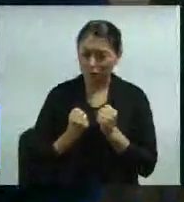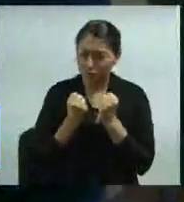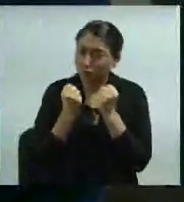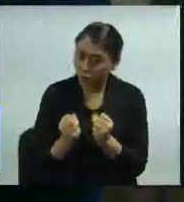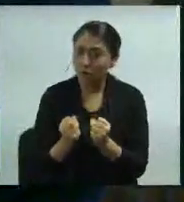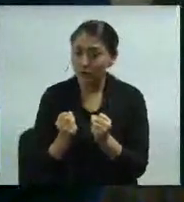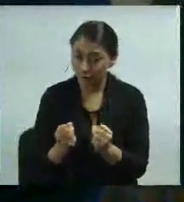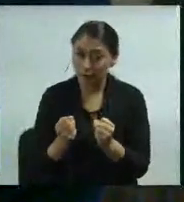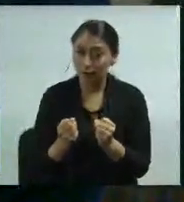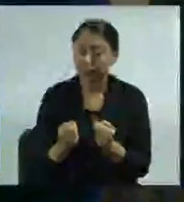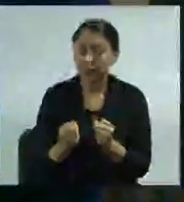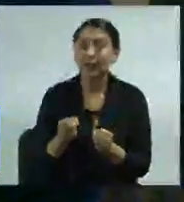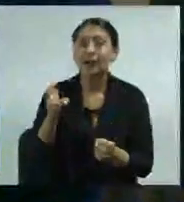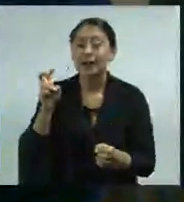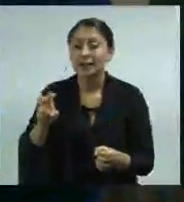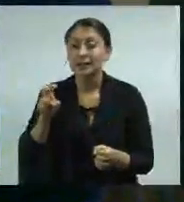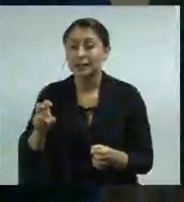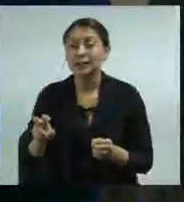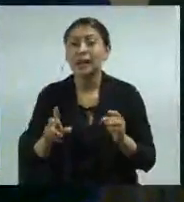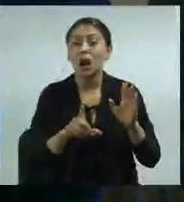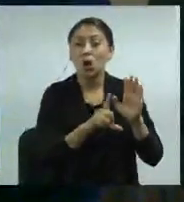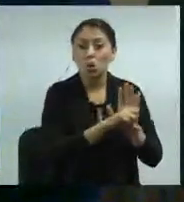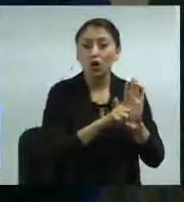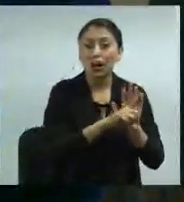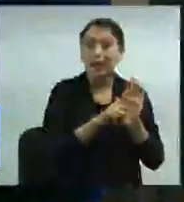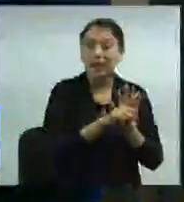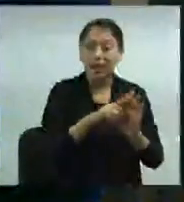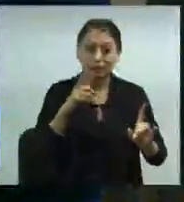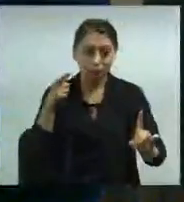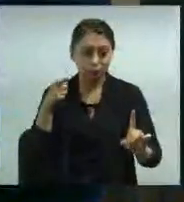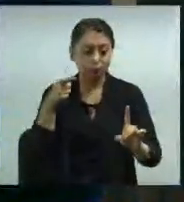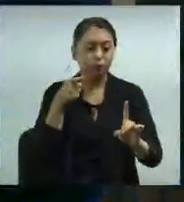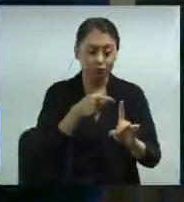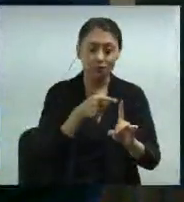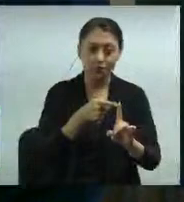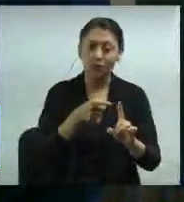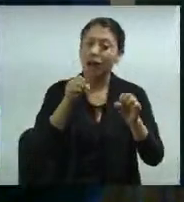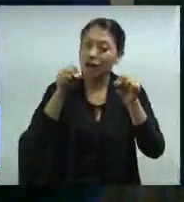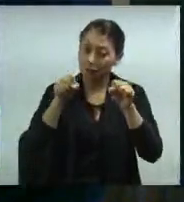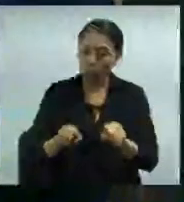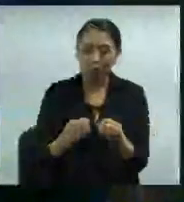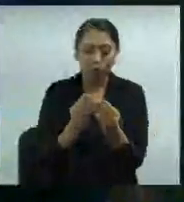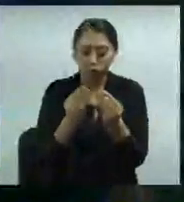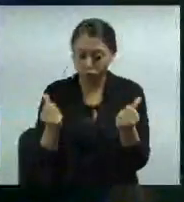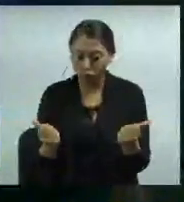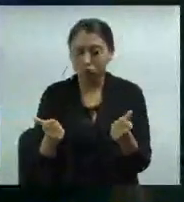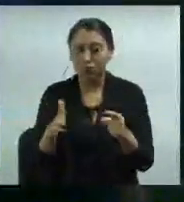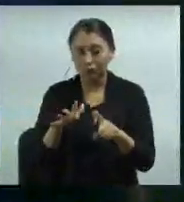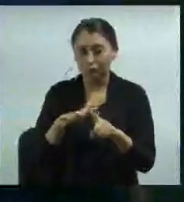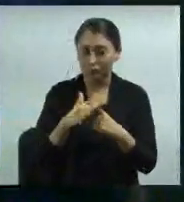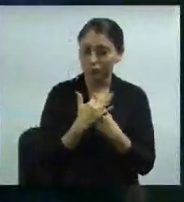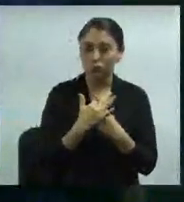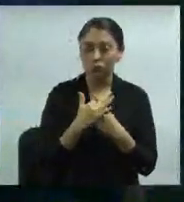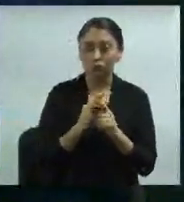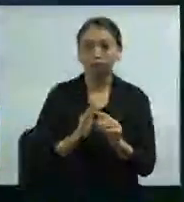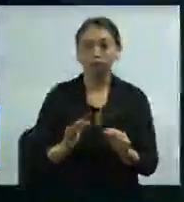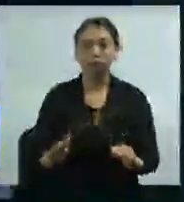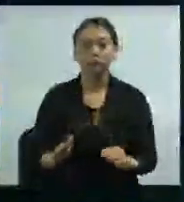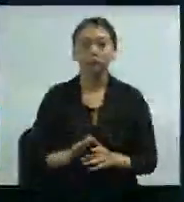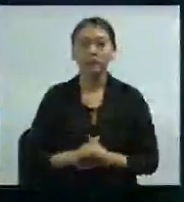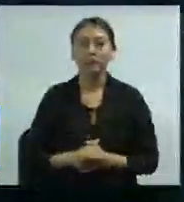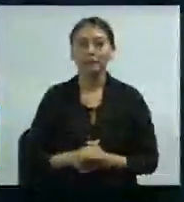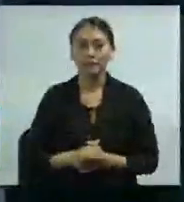requiere de una ley mucho más específica para poder combatir esta situación. Gracias, presidente. Colega